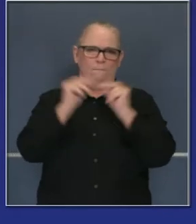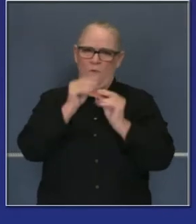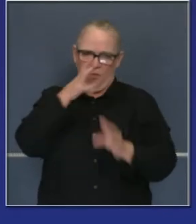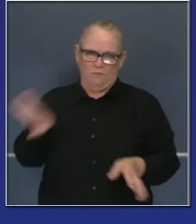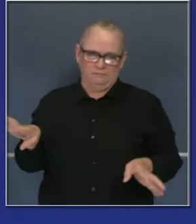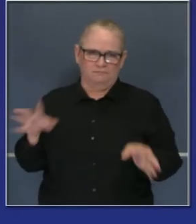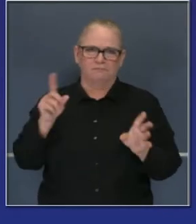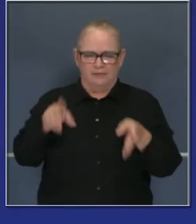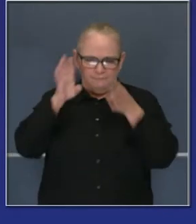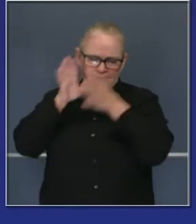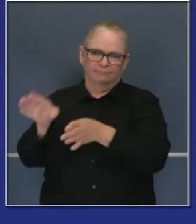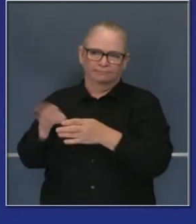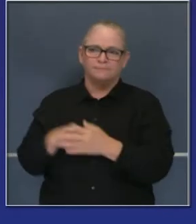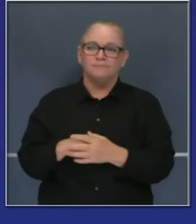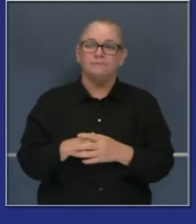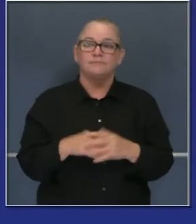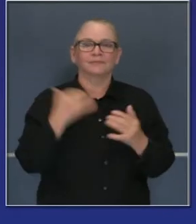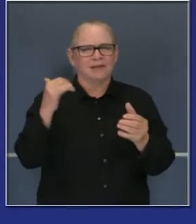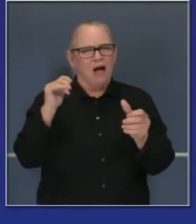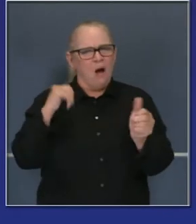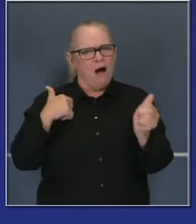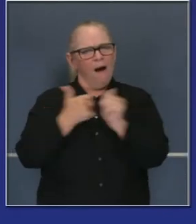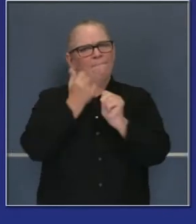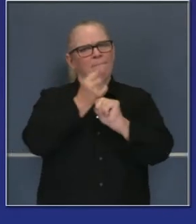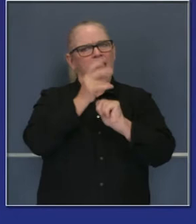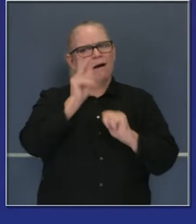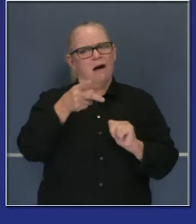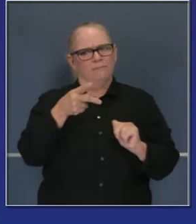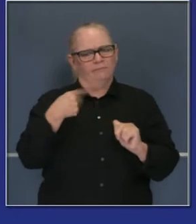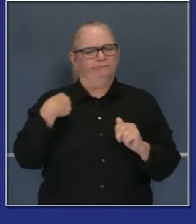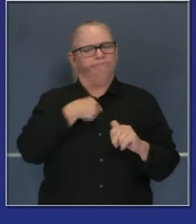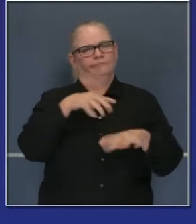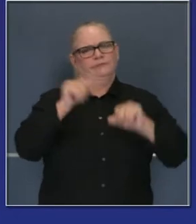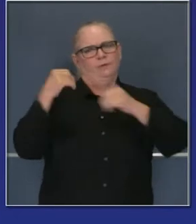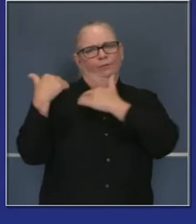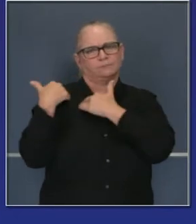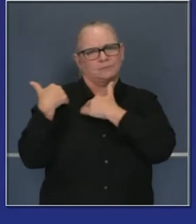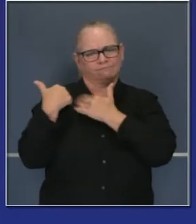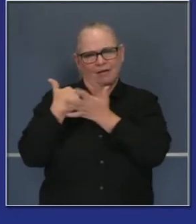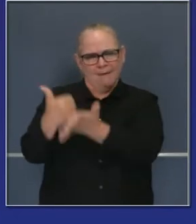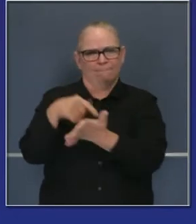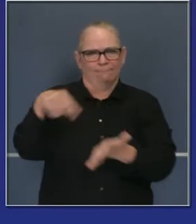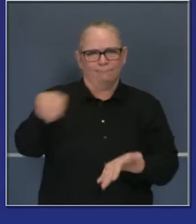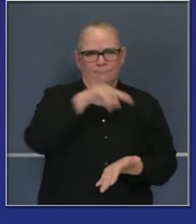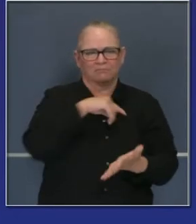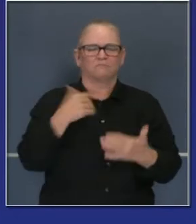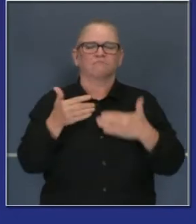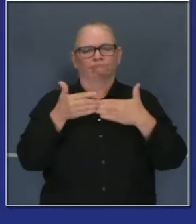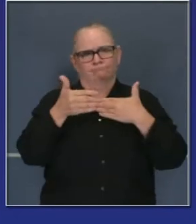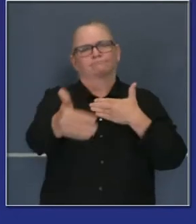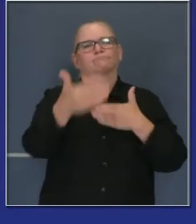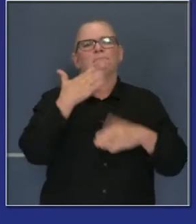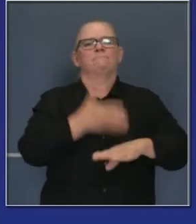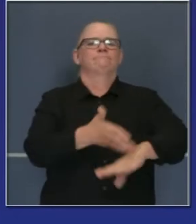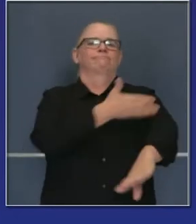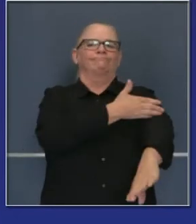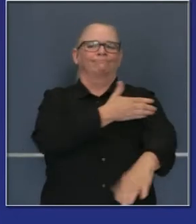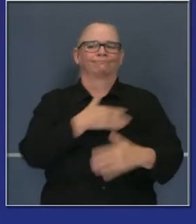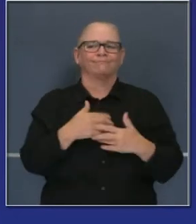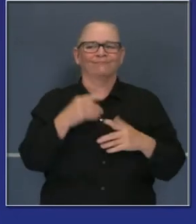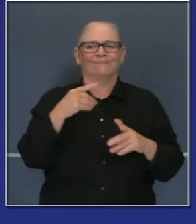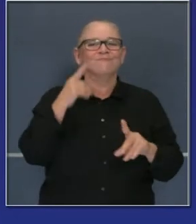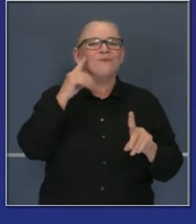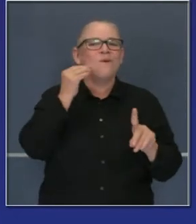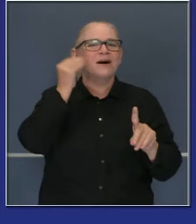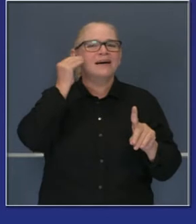ahora estamos tratando de compensar eso y tratando de tomar la responsabilidad y ir hacia adelante con este